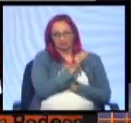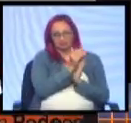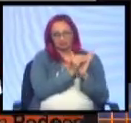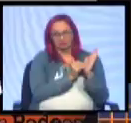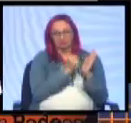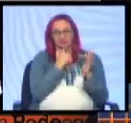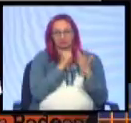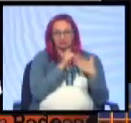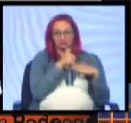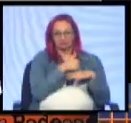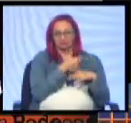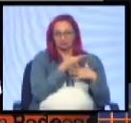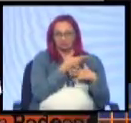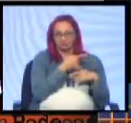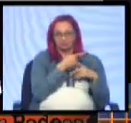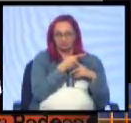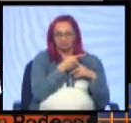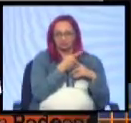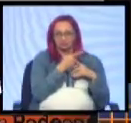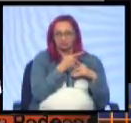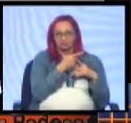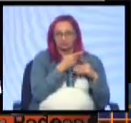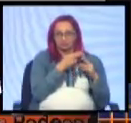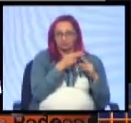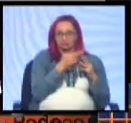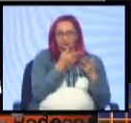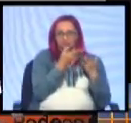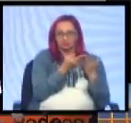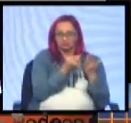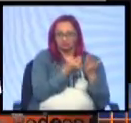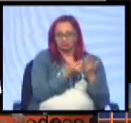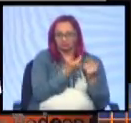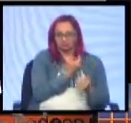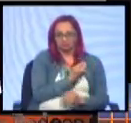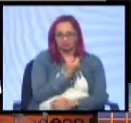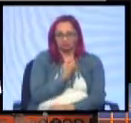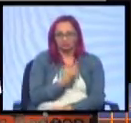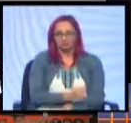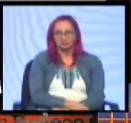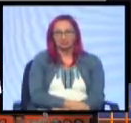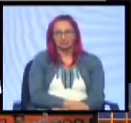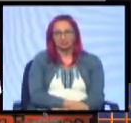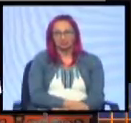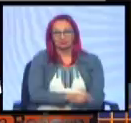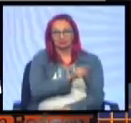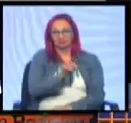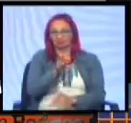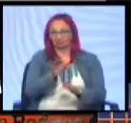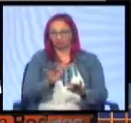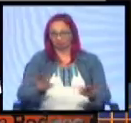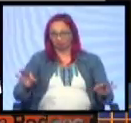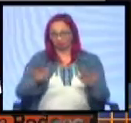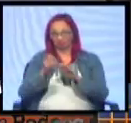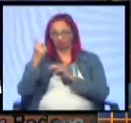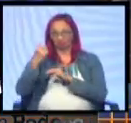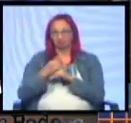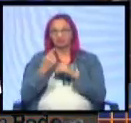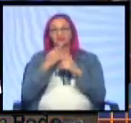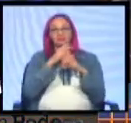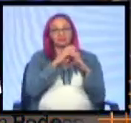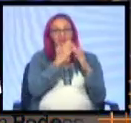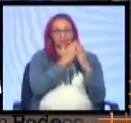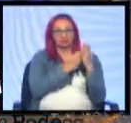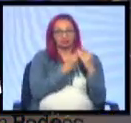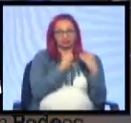que establece que la Junta aporta para un fondo de pensiones. Eso es muy importante. Eso es muy importante. De la comisión